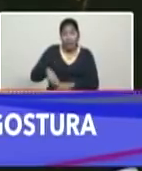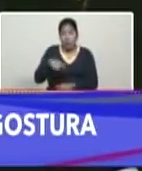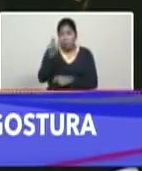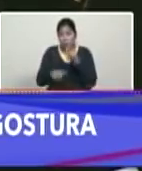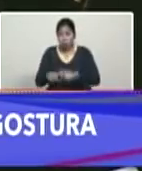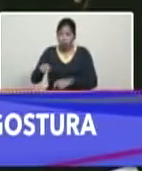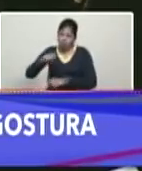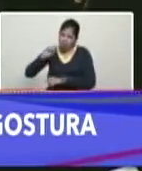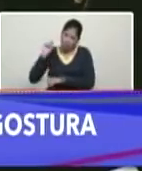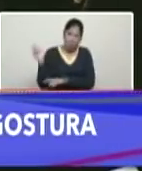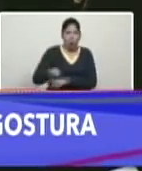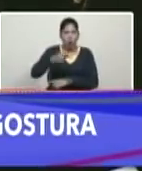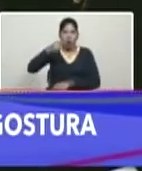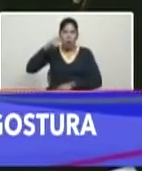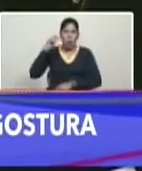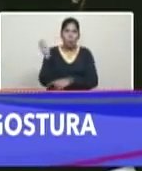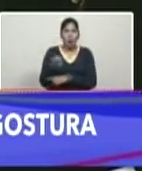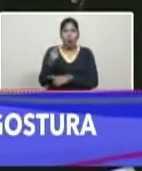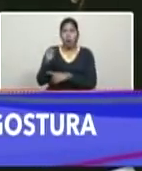nuestros abuelos africanos